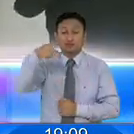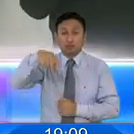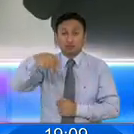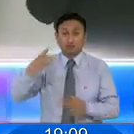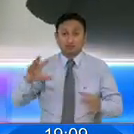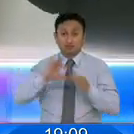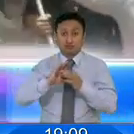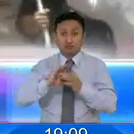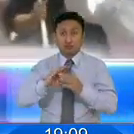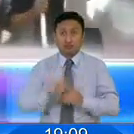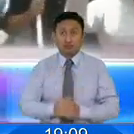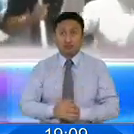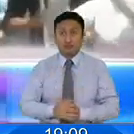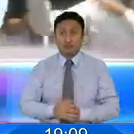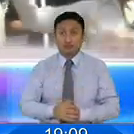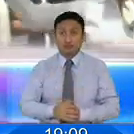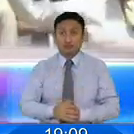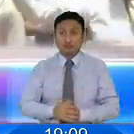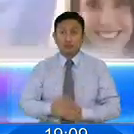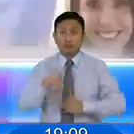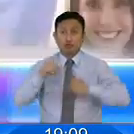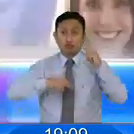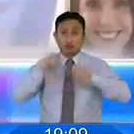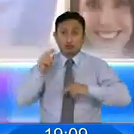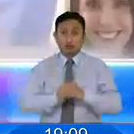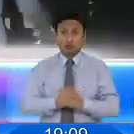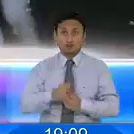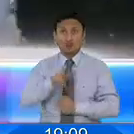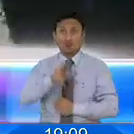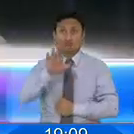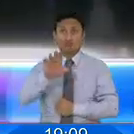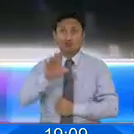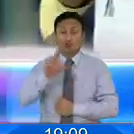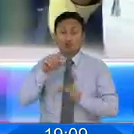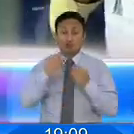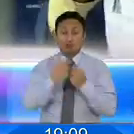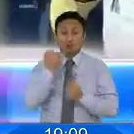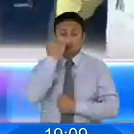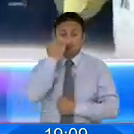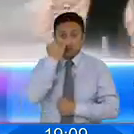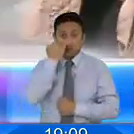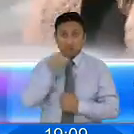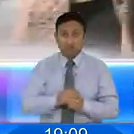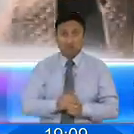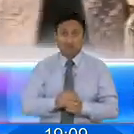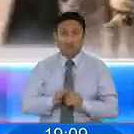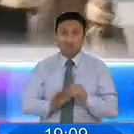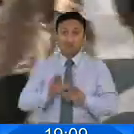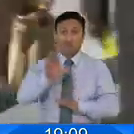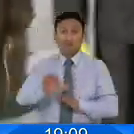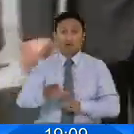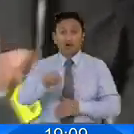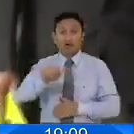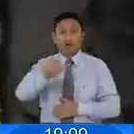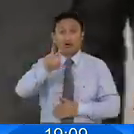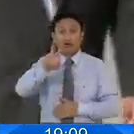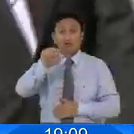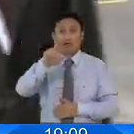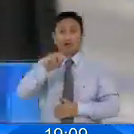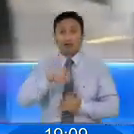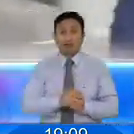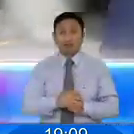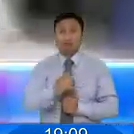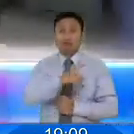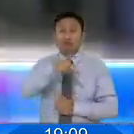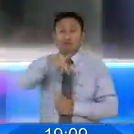Honestidad Concertación, Movimiento Construye, Alianza País, Pachacutic y Avanza. En el caso del movimiento Juntos Podemos de